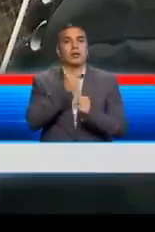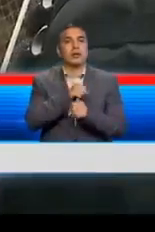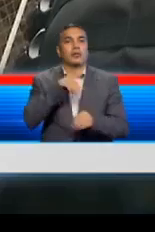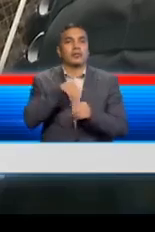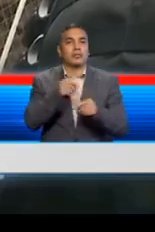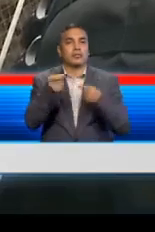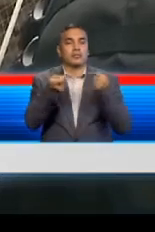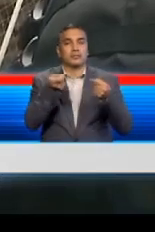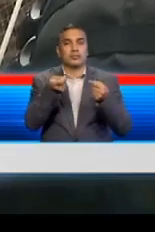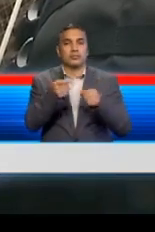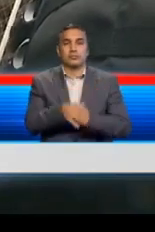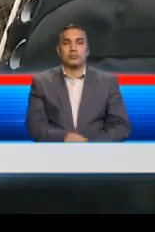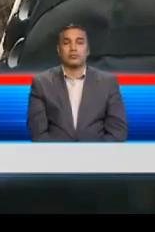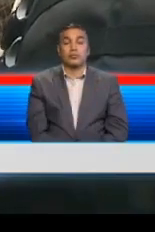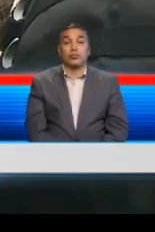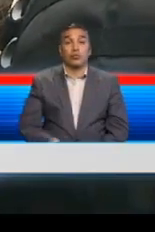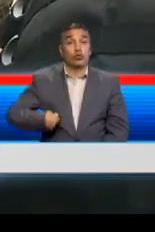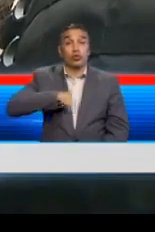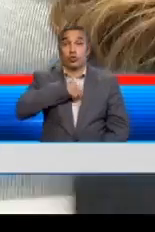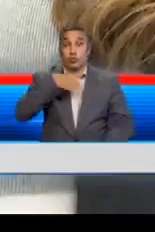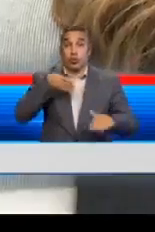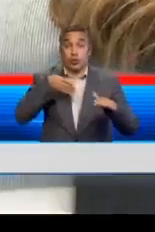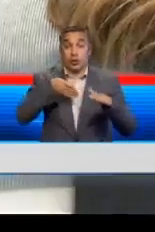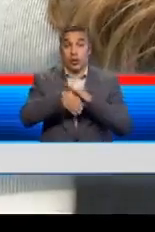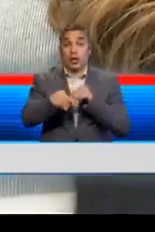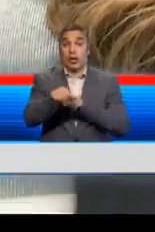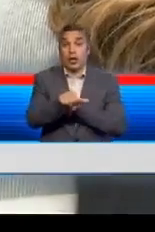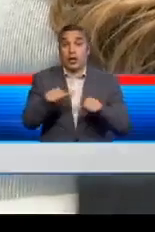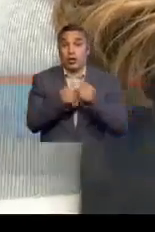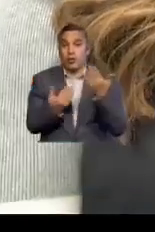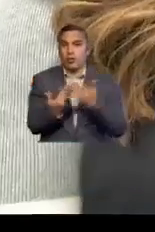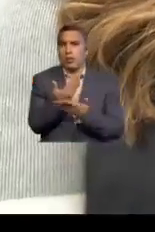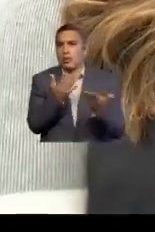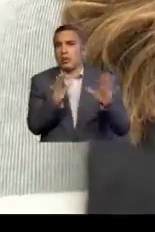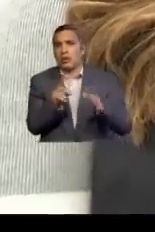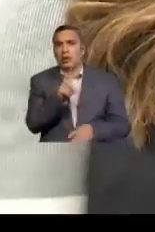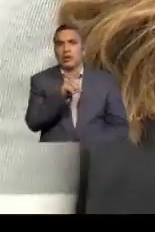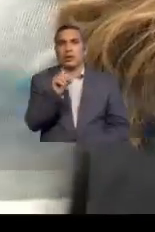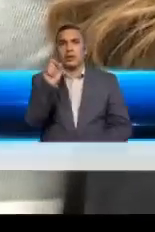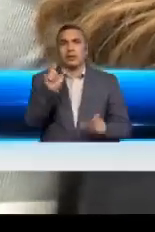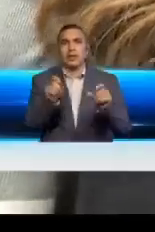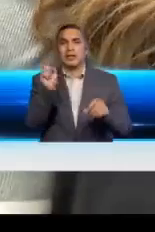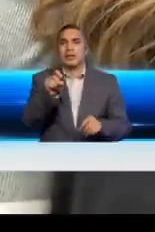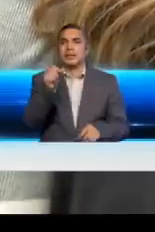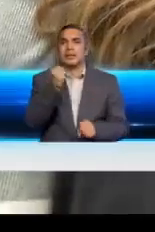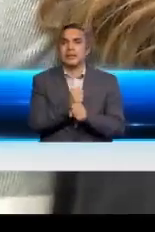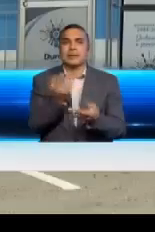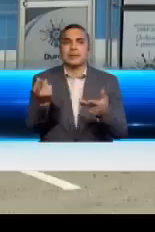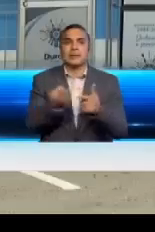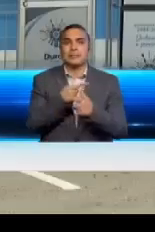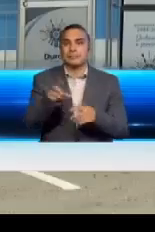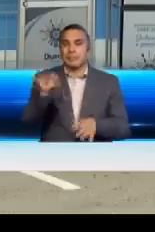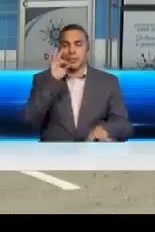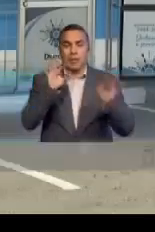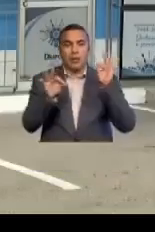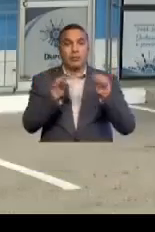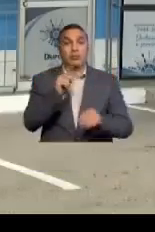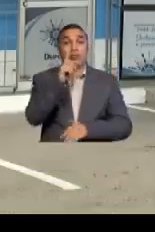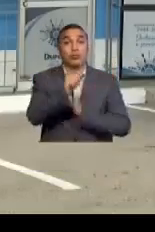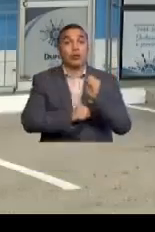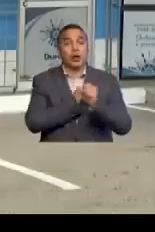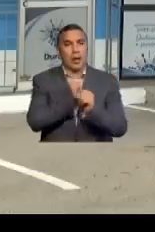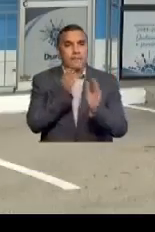de control. Cuando nosotros ingresamos a esta nueva administración, habían siquiera unas 100 vacantes, entonces teníamos que llenar. El año pasado se dio